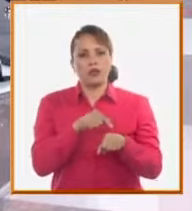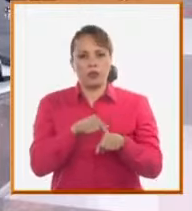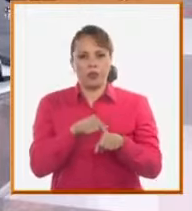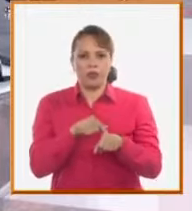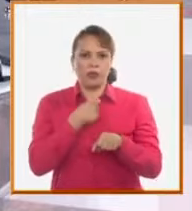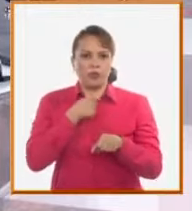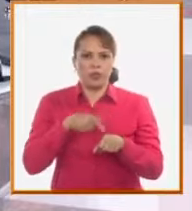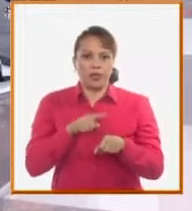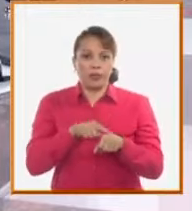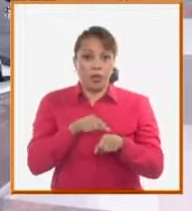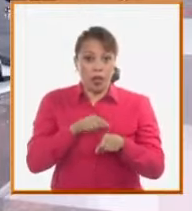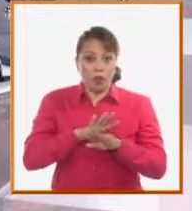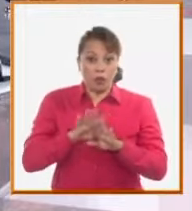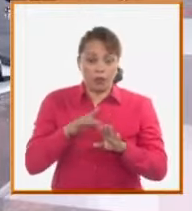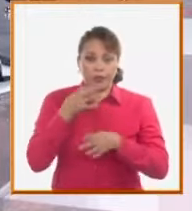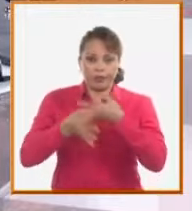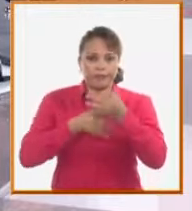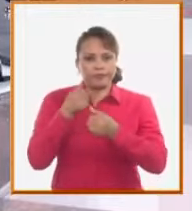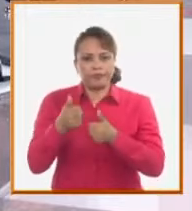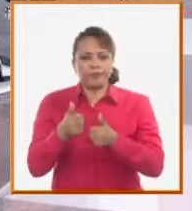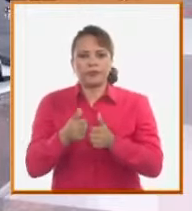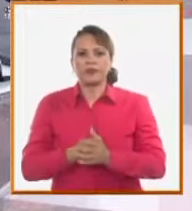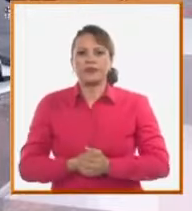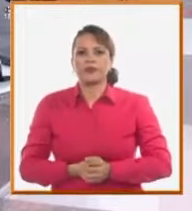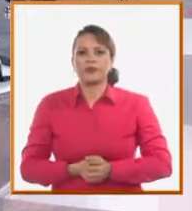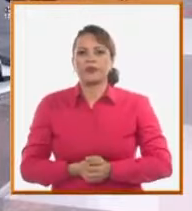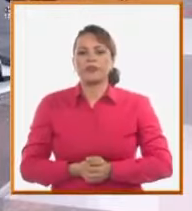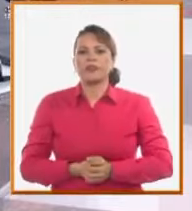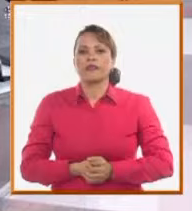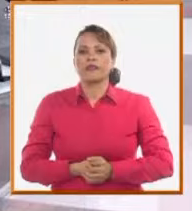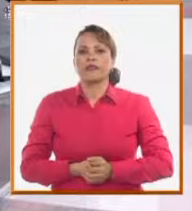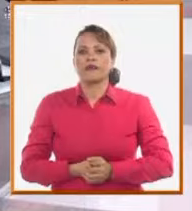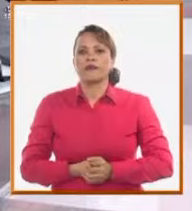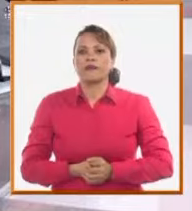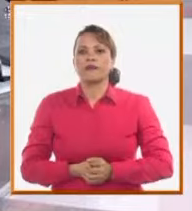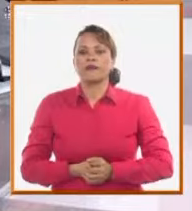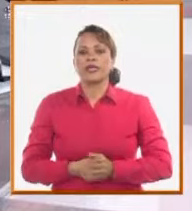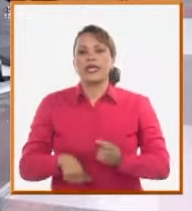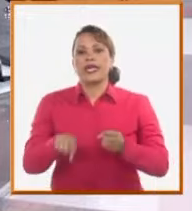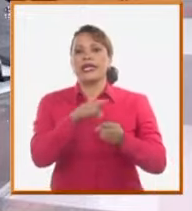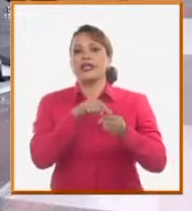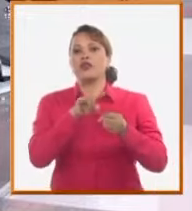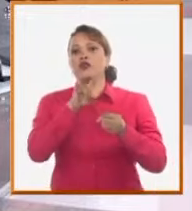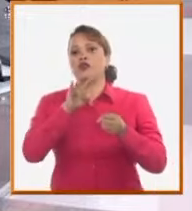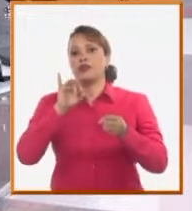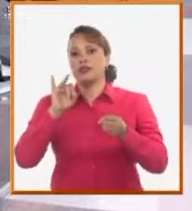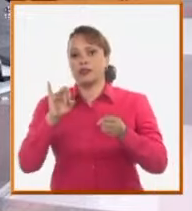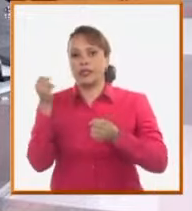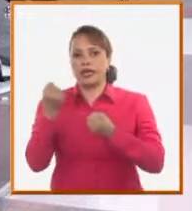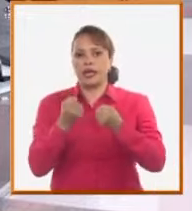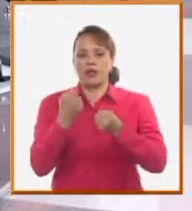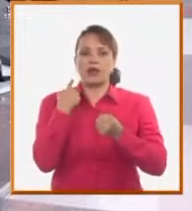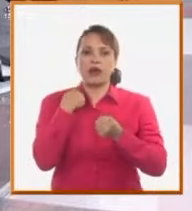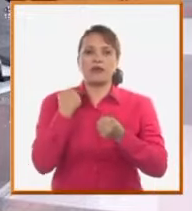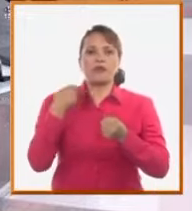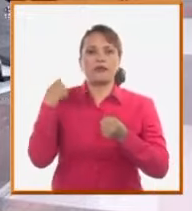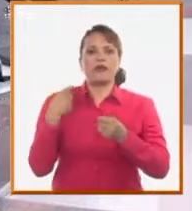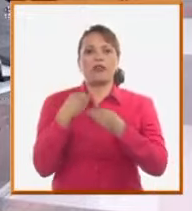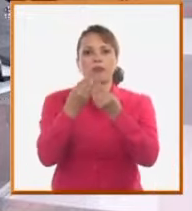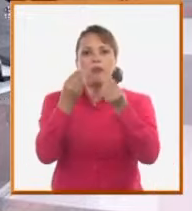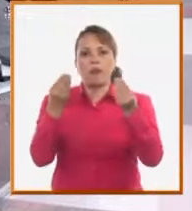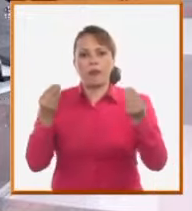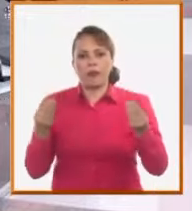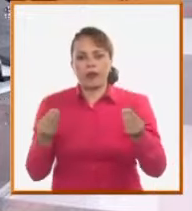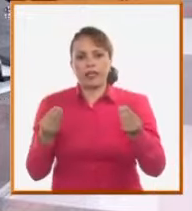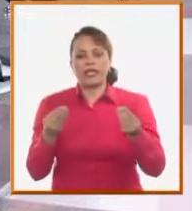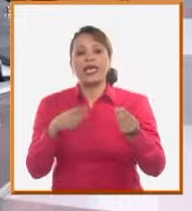momento, para decirlo bien, de los 97 sí. carros que ustedes entregaron el año pasado, ¿corresponde